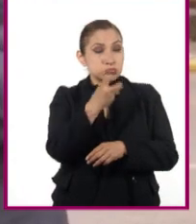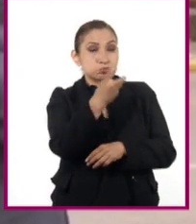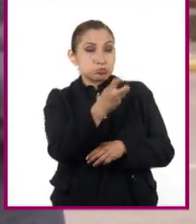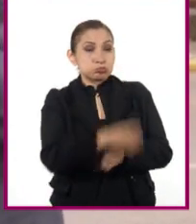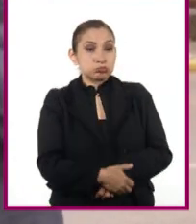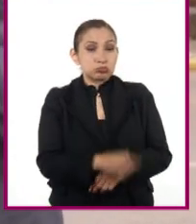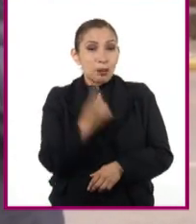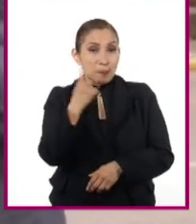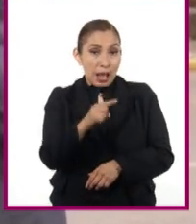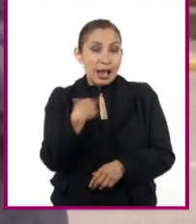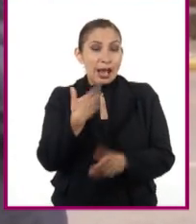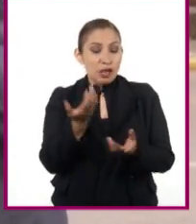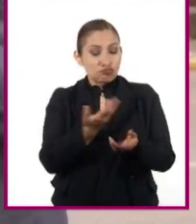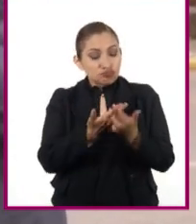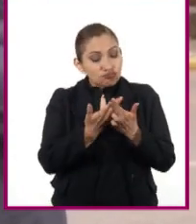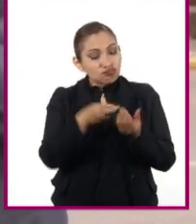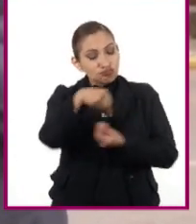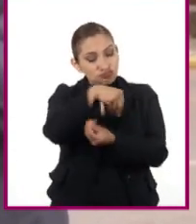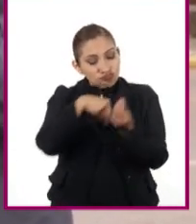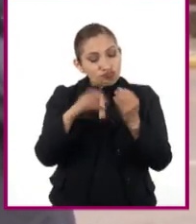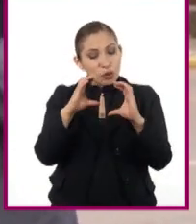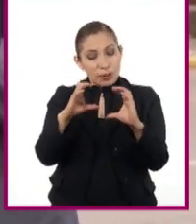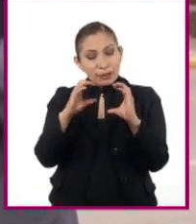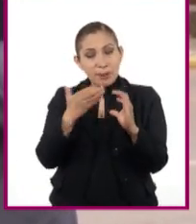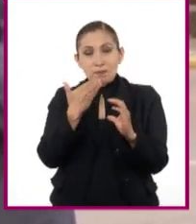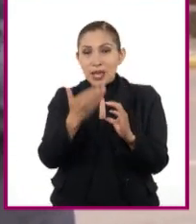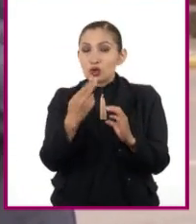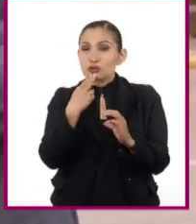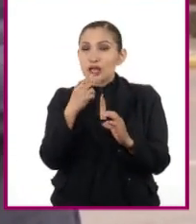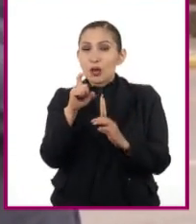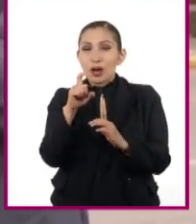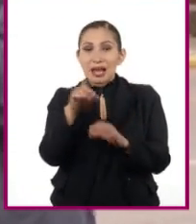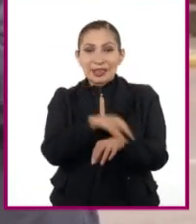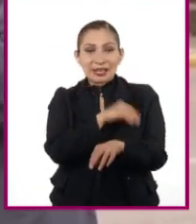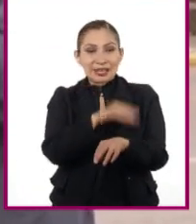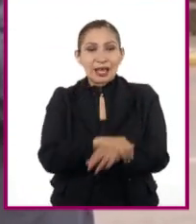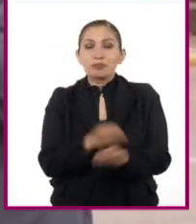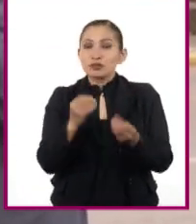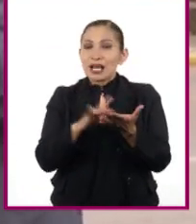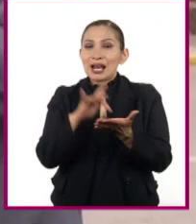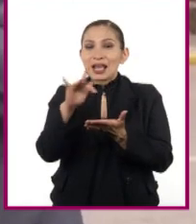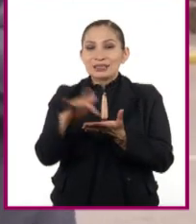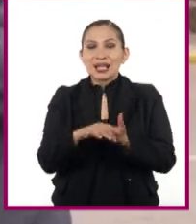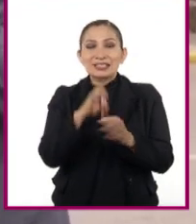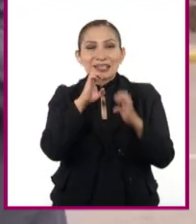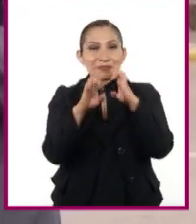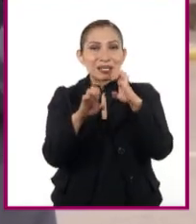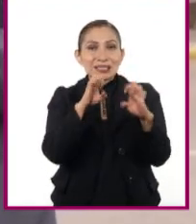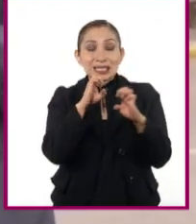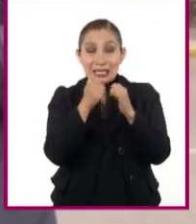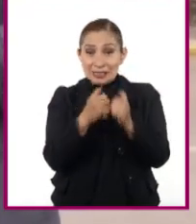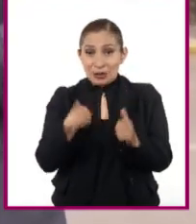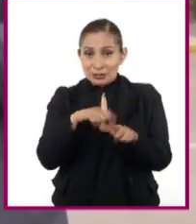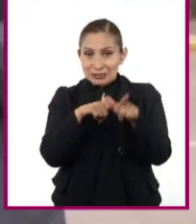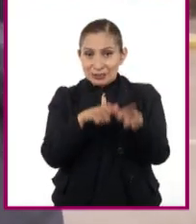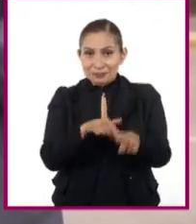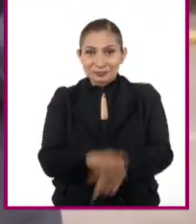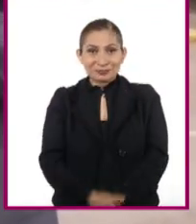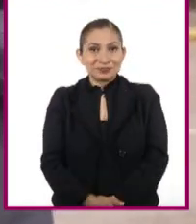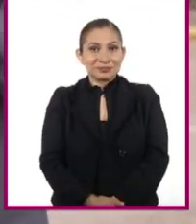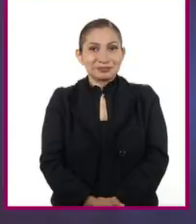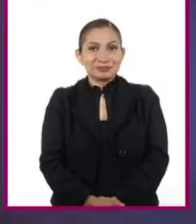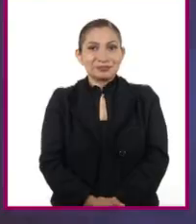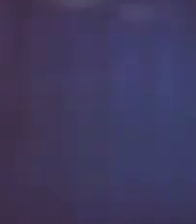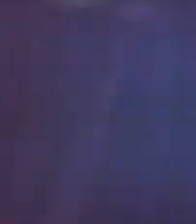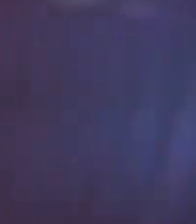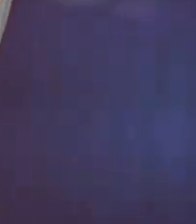es, para ser autosustentables y usar eficientemente el agua y la energía. Yo te agradezco muchísimo la entrevista. Quédense con nosotros, continuamos.